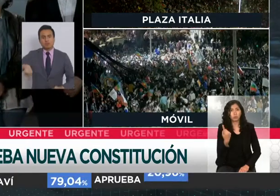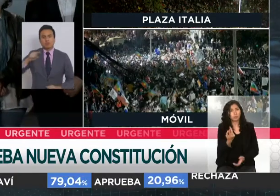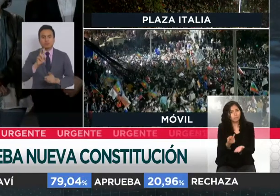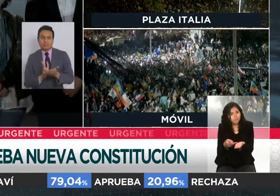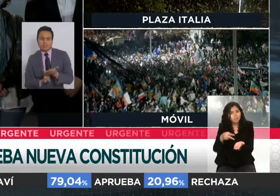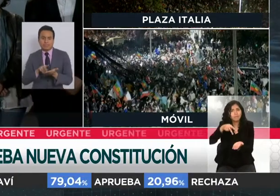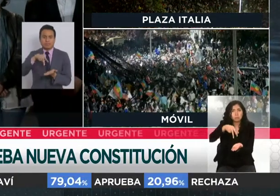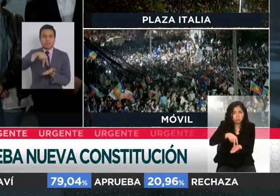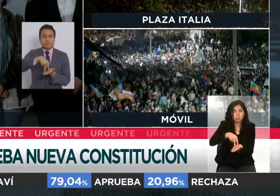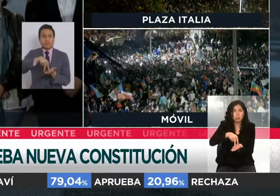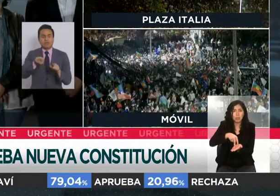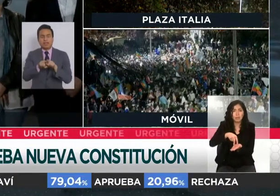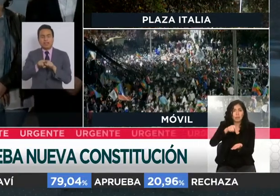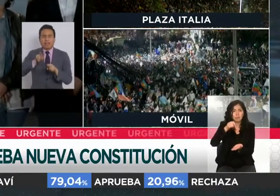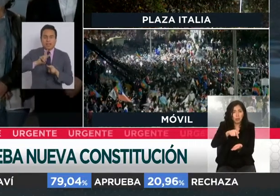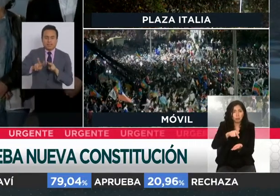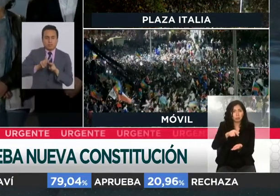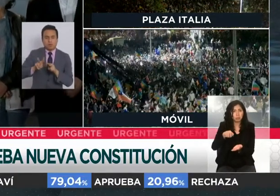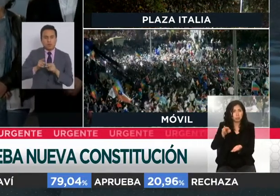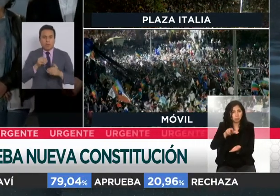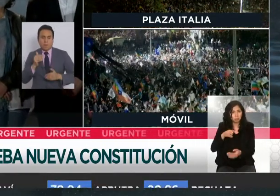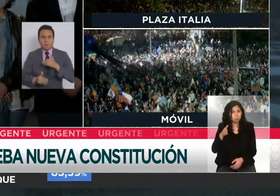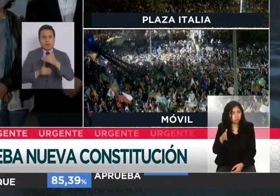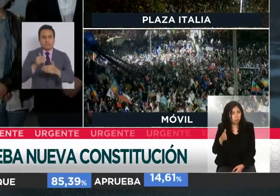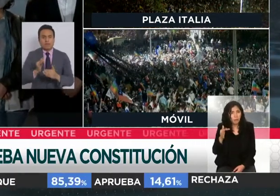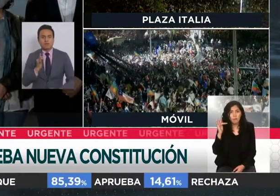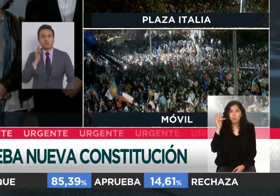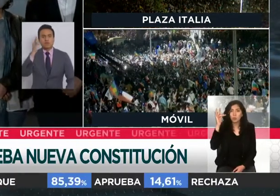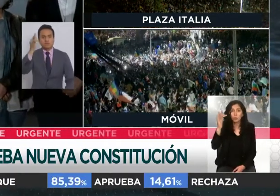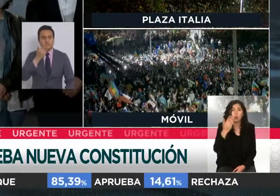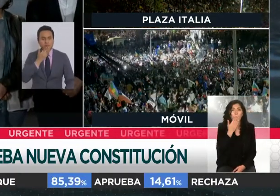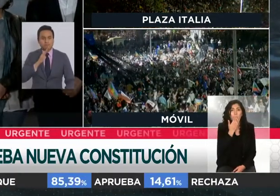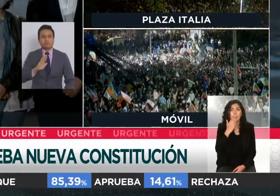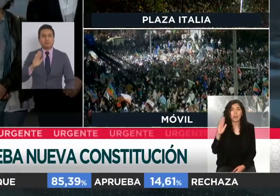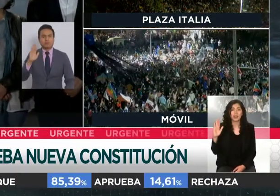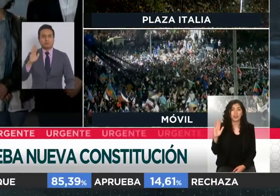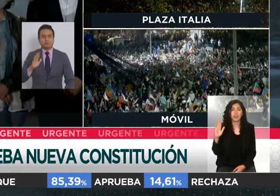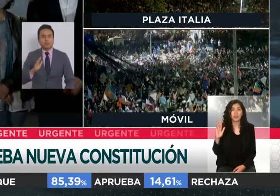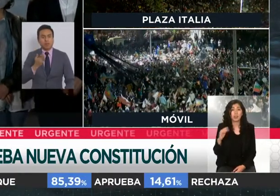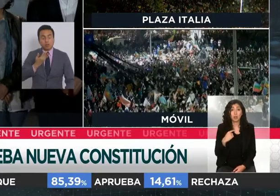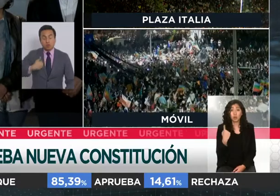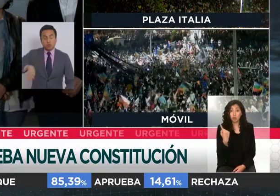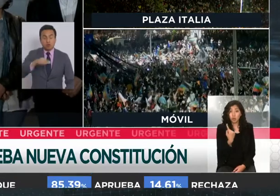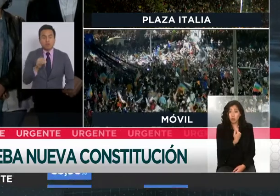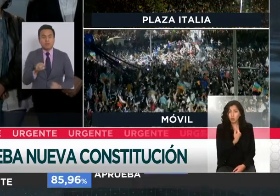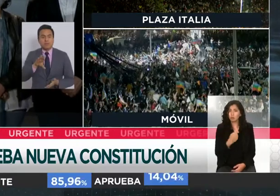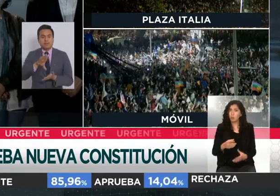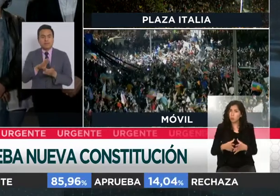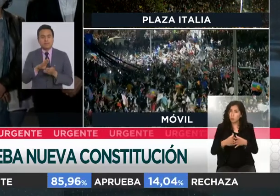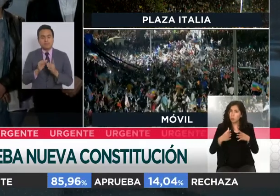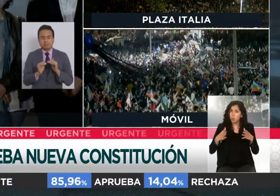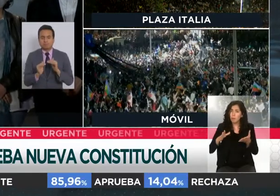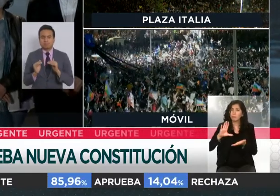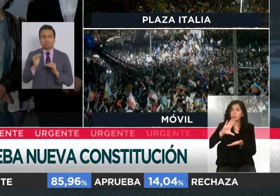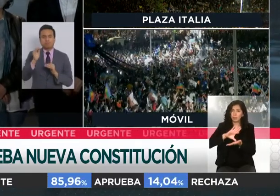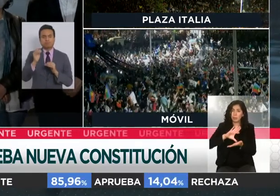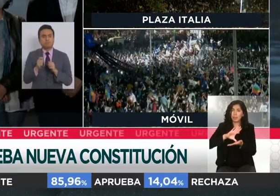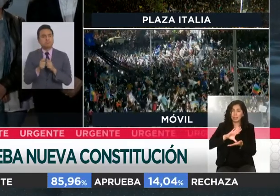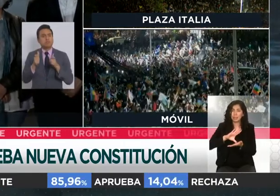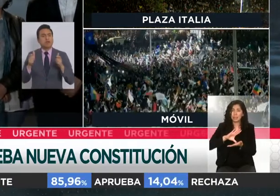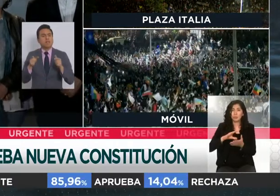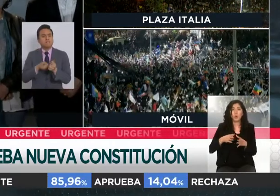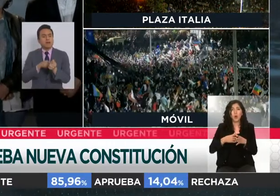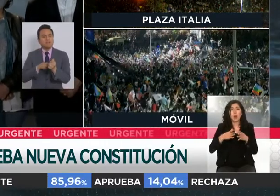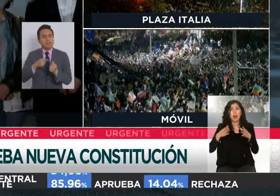pie y reemprenderemos la marcha hacia un futuro mejor. Somos una gran nación, una gran